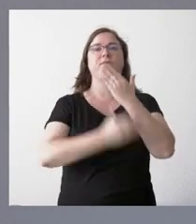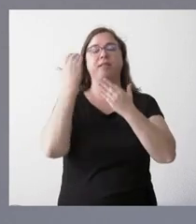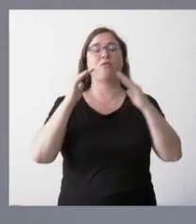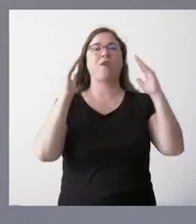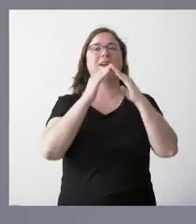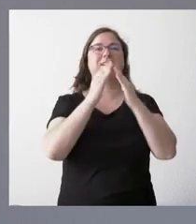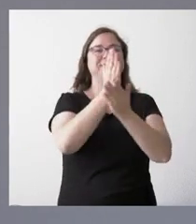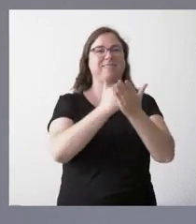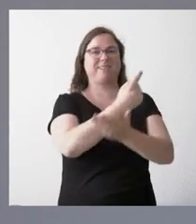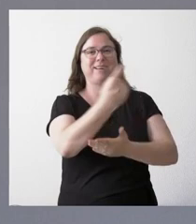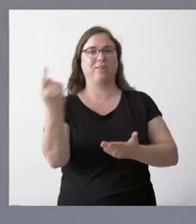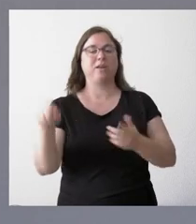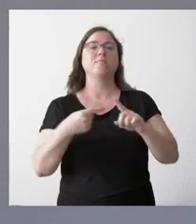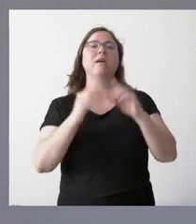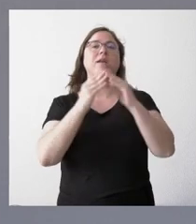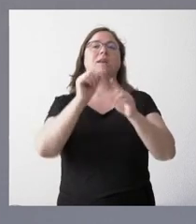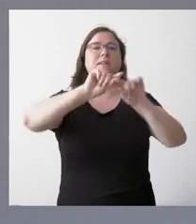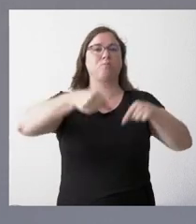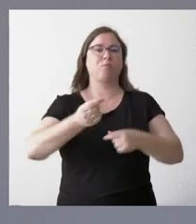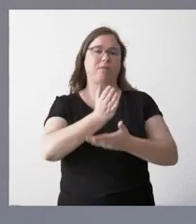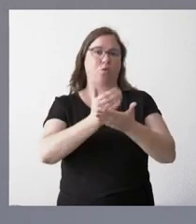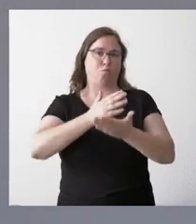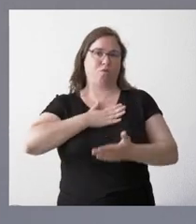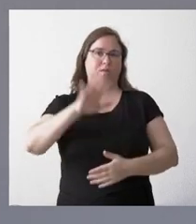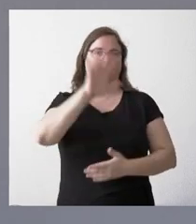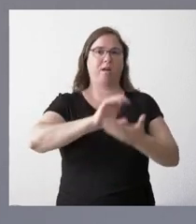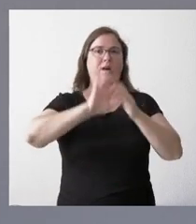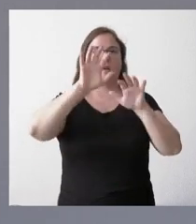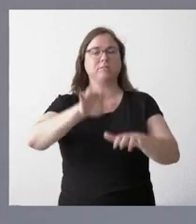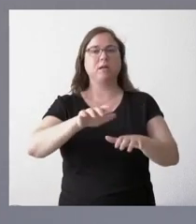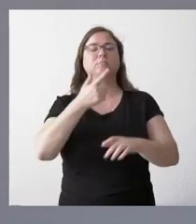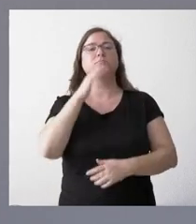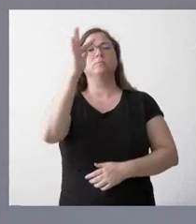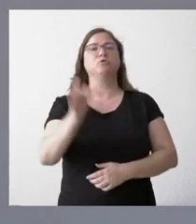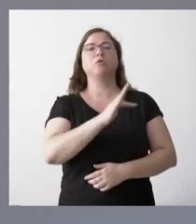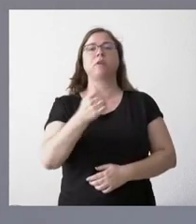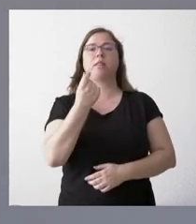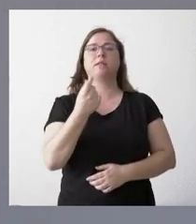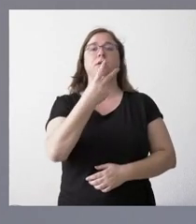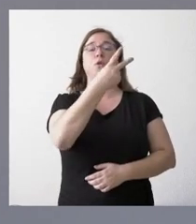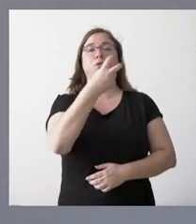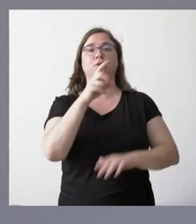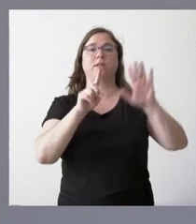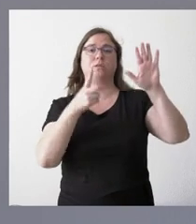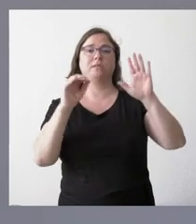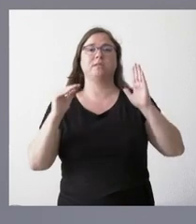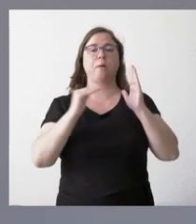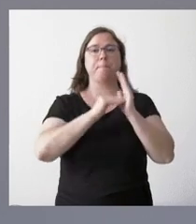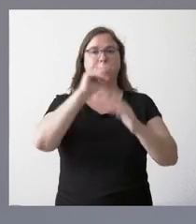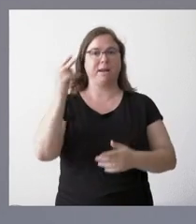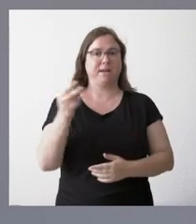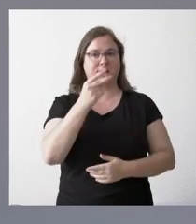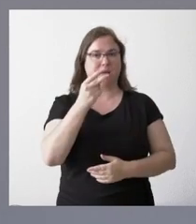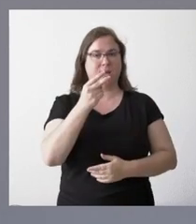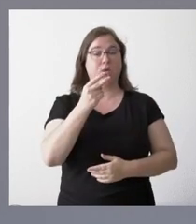Regionales y a las Casas Provinciales de la Comunidad Autónoma por un importe de 260.000 euros. Estamos